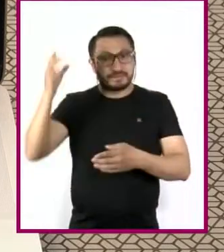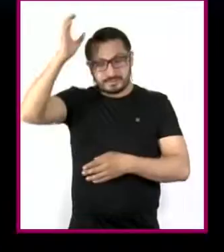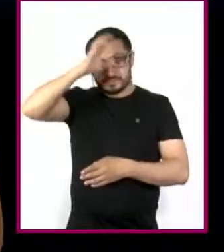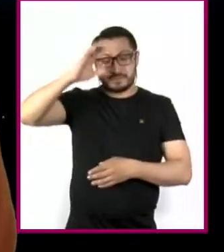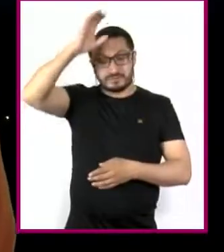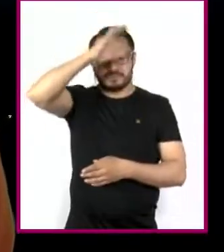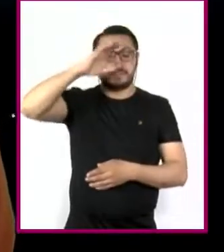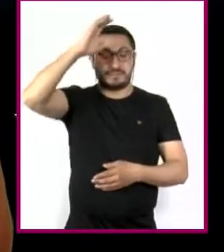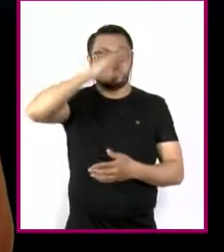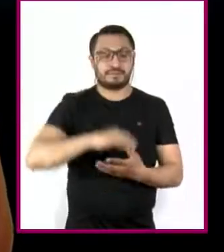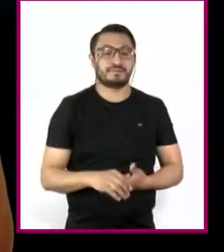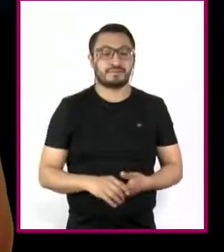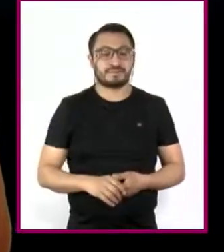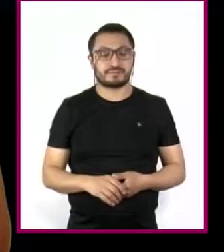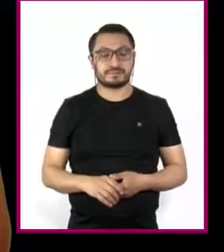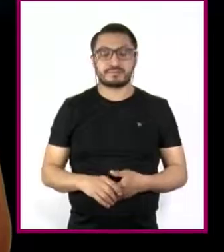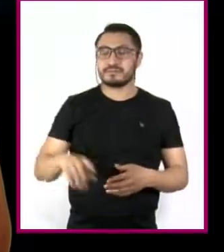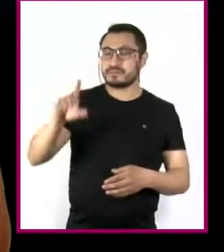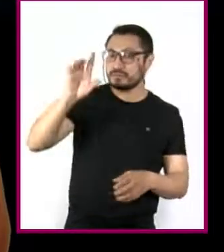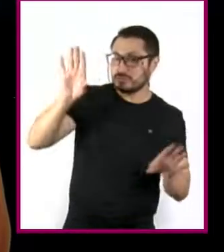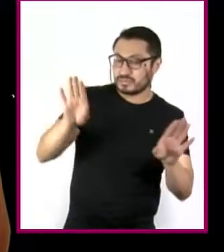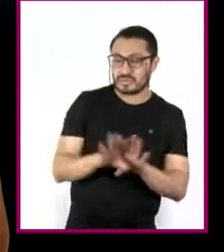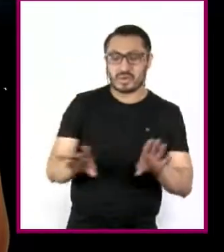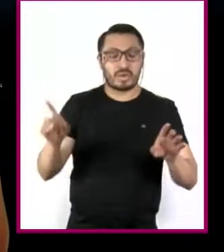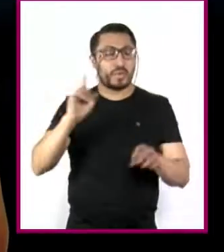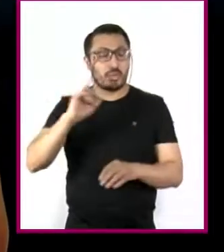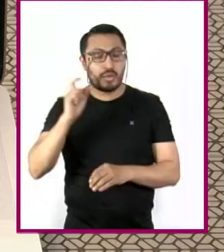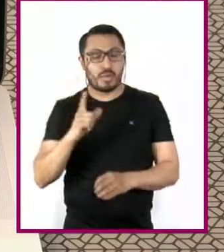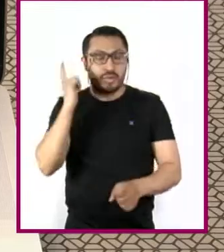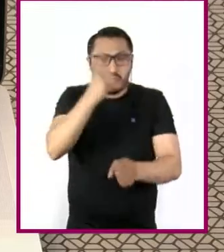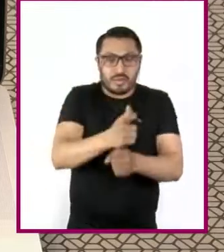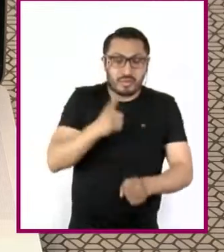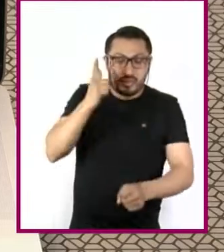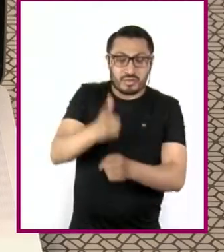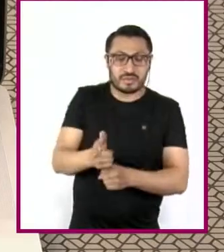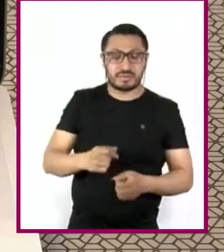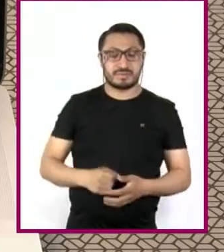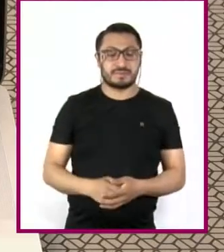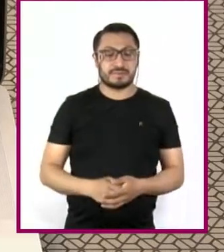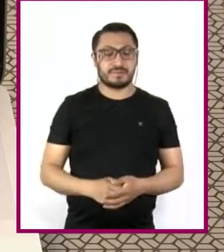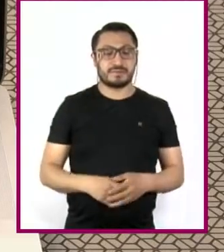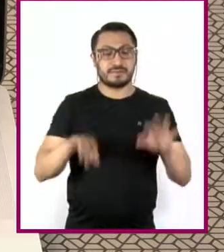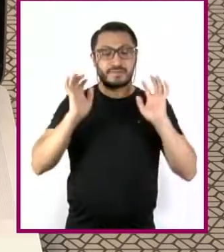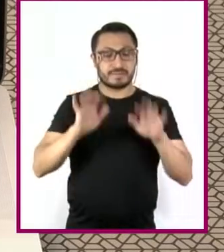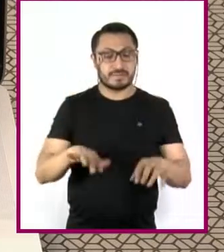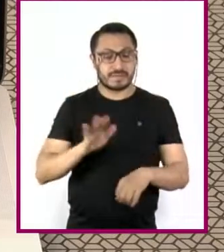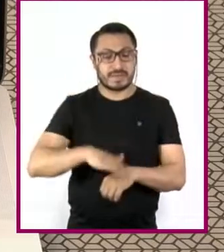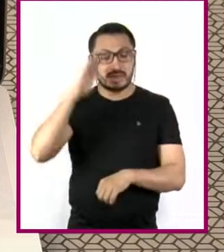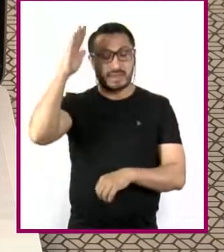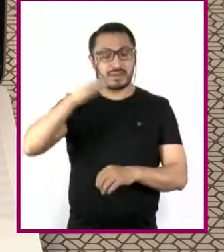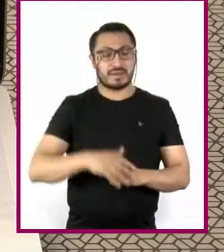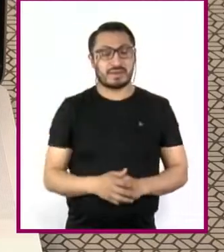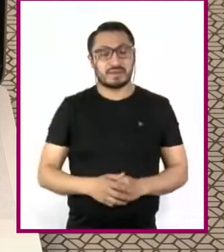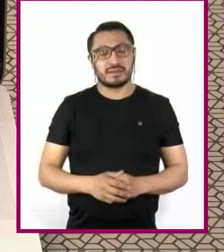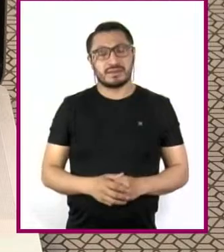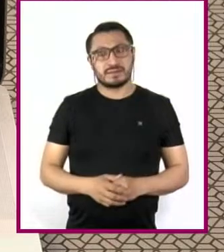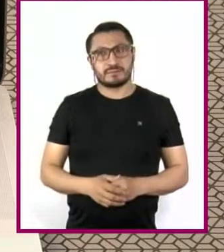ciencia. ¿Cómo y cuándo se descubrieron estos isótopos? El registro más